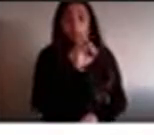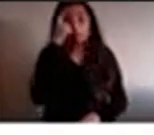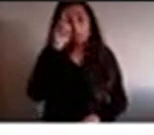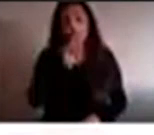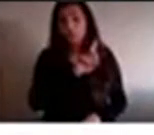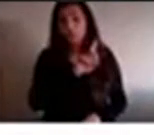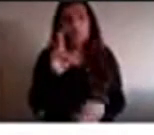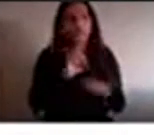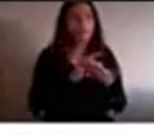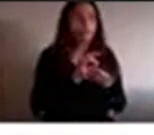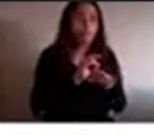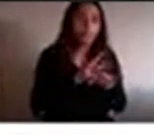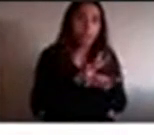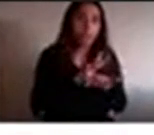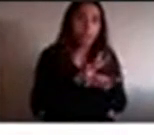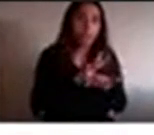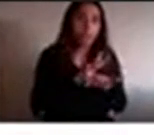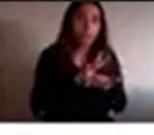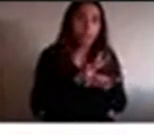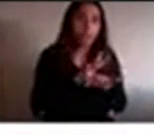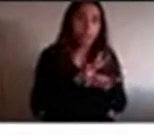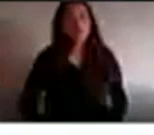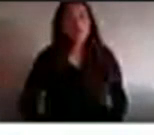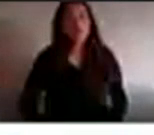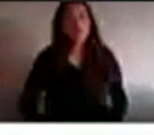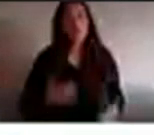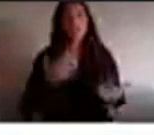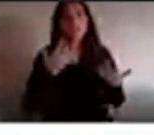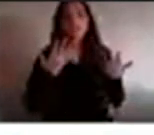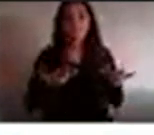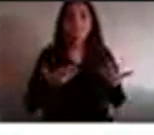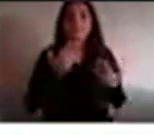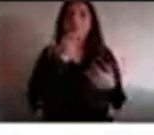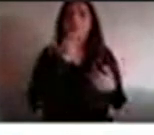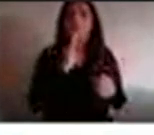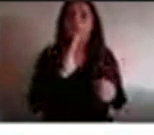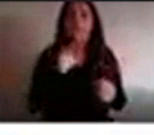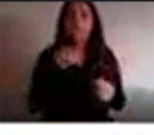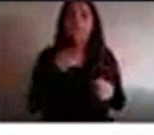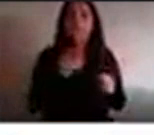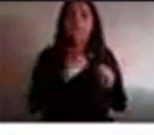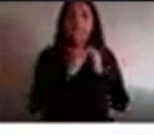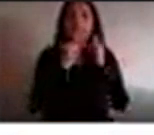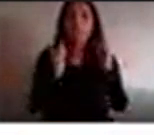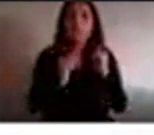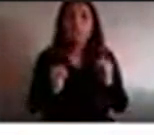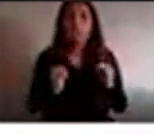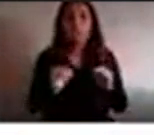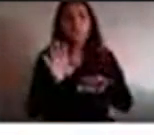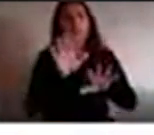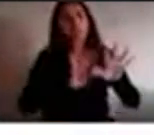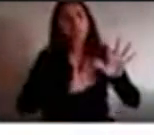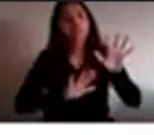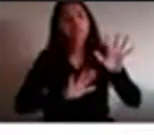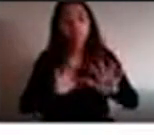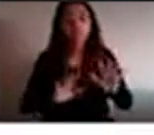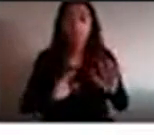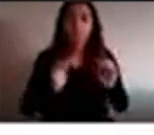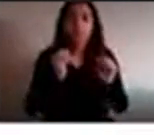evidentemente, o morigerar la tasa de desempleo que por motivos del COVID se ha ido en alza. Y bueno, y por